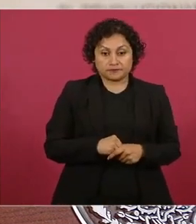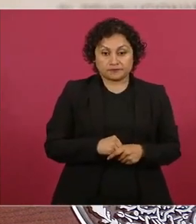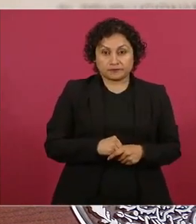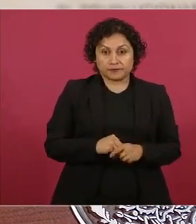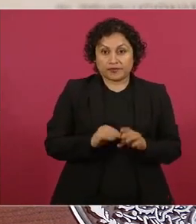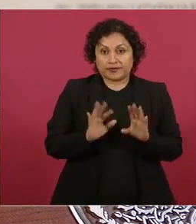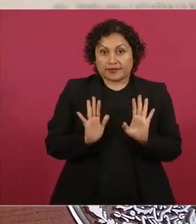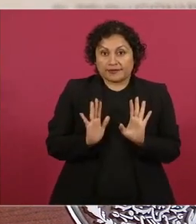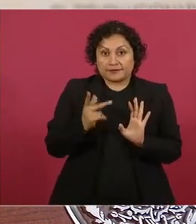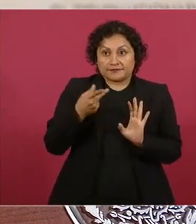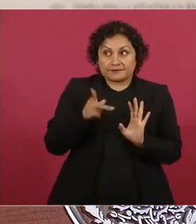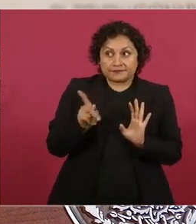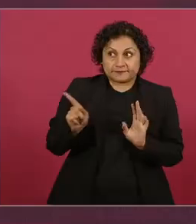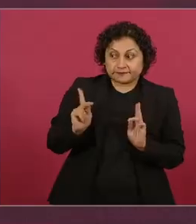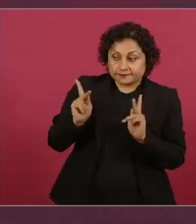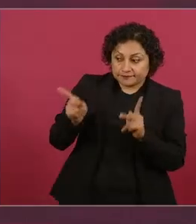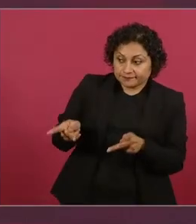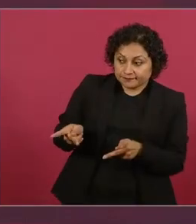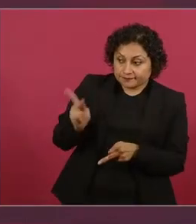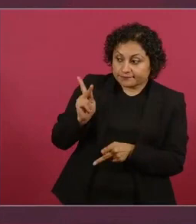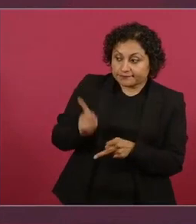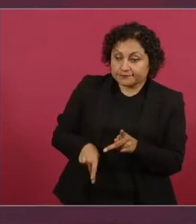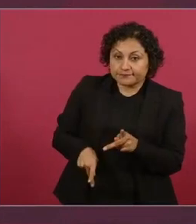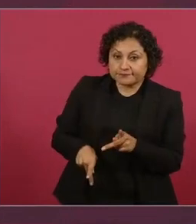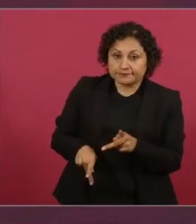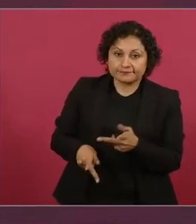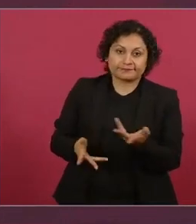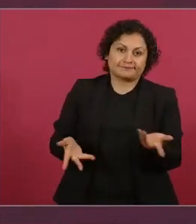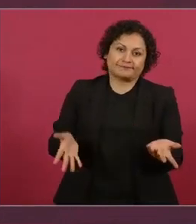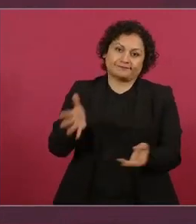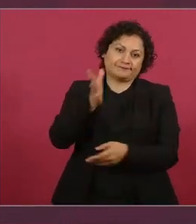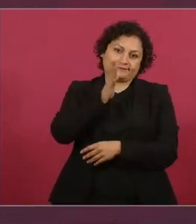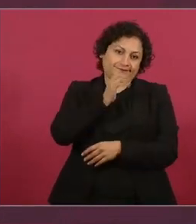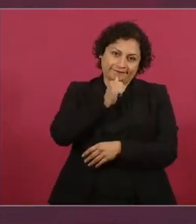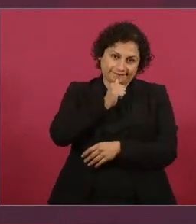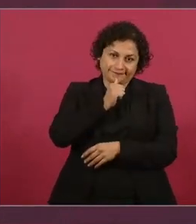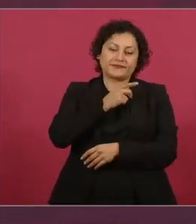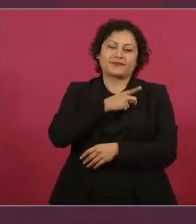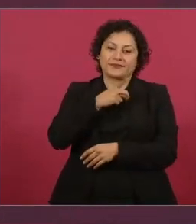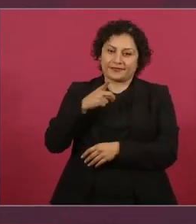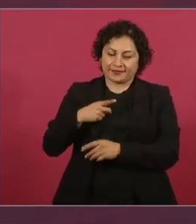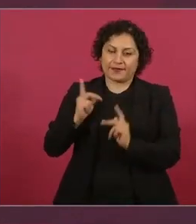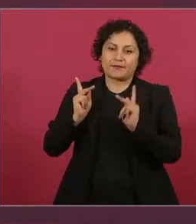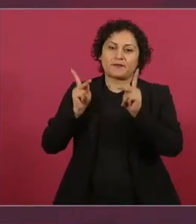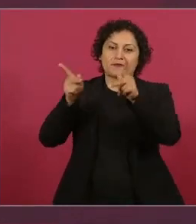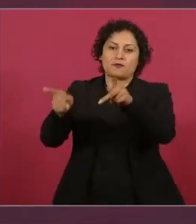Pero si no hay ese puente, no pasa el tren.